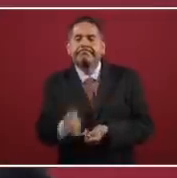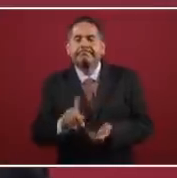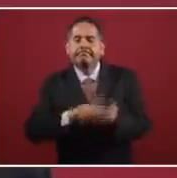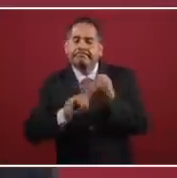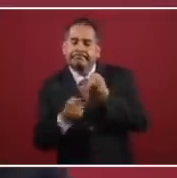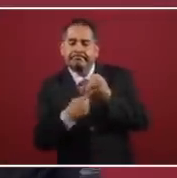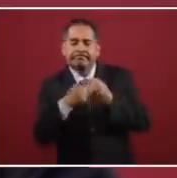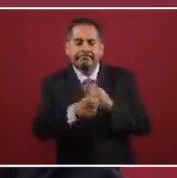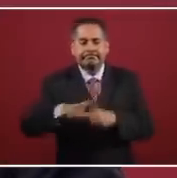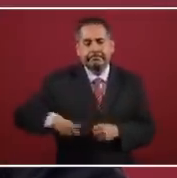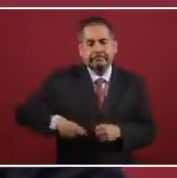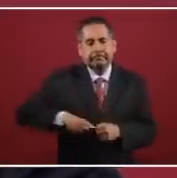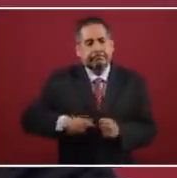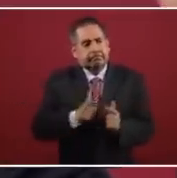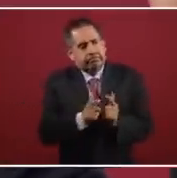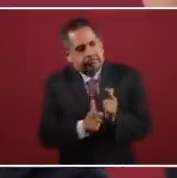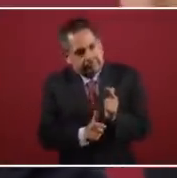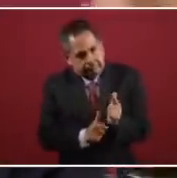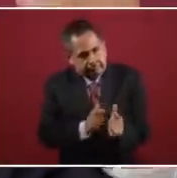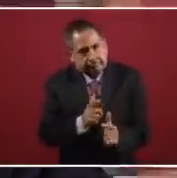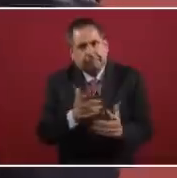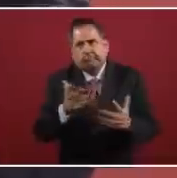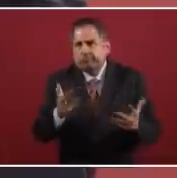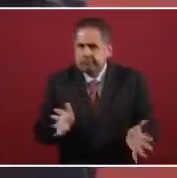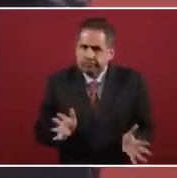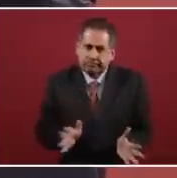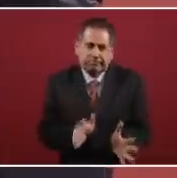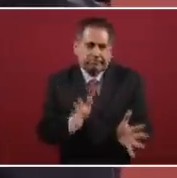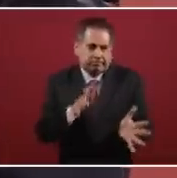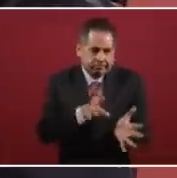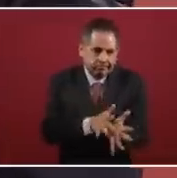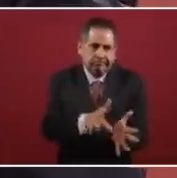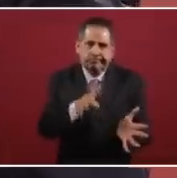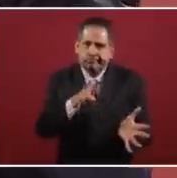hay que pararlo y empezarlo a empujar